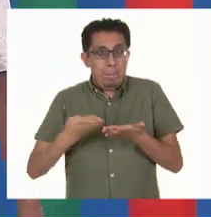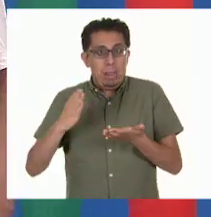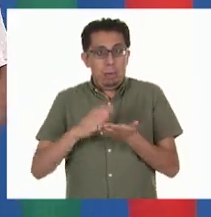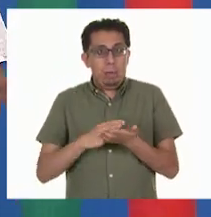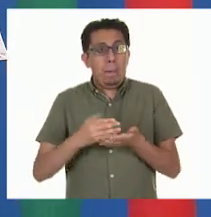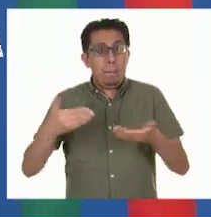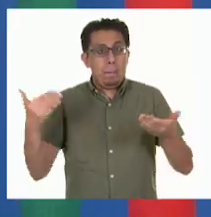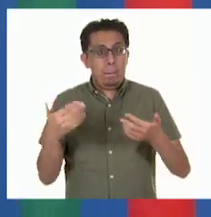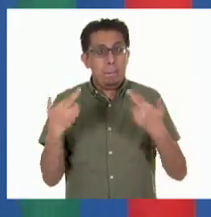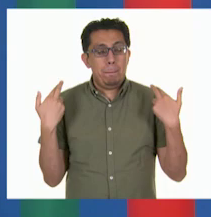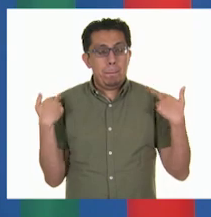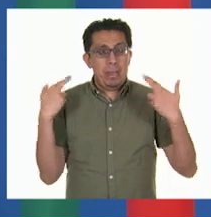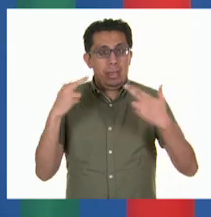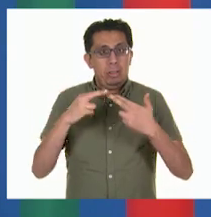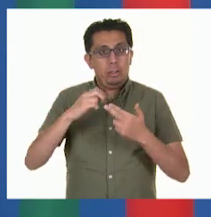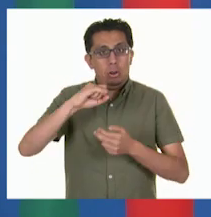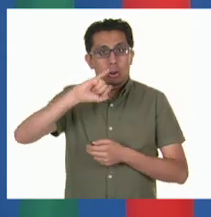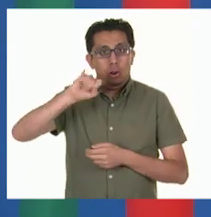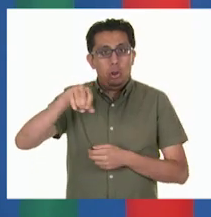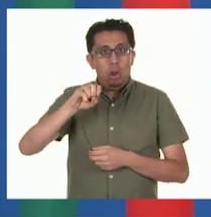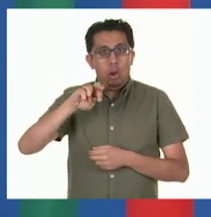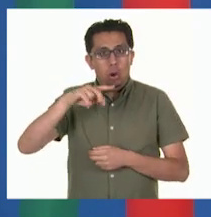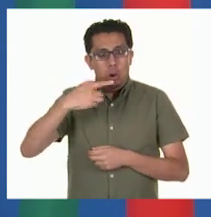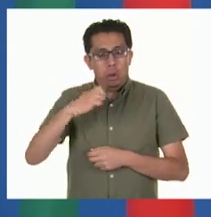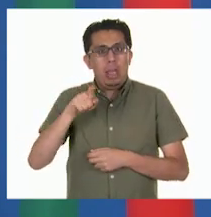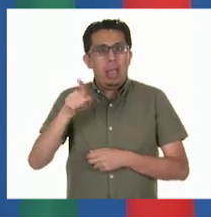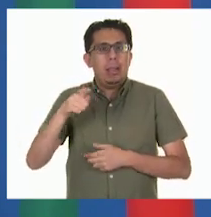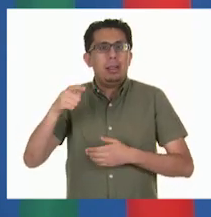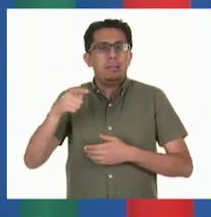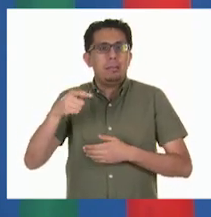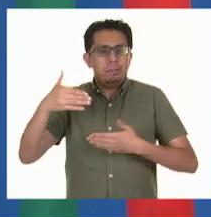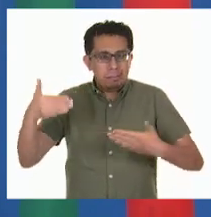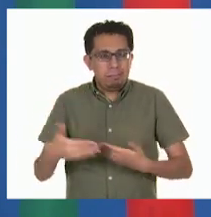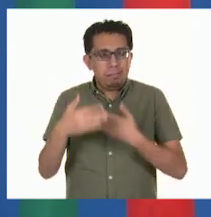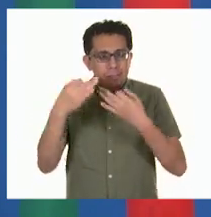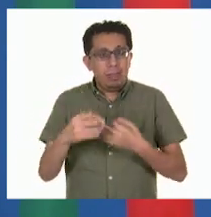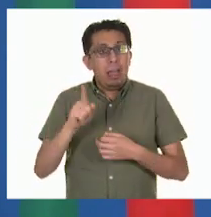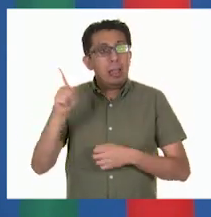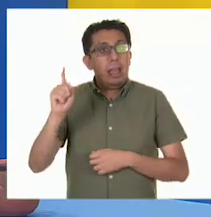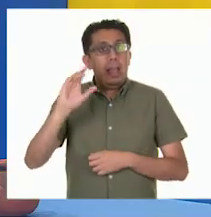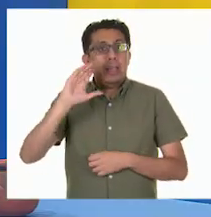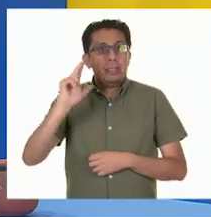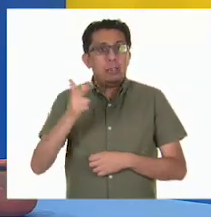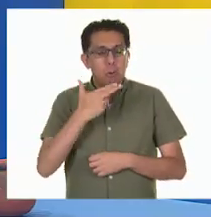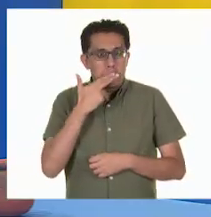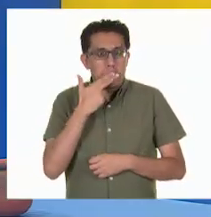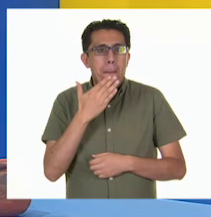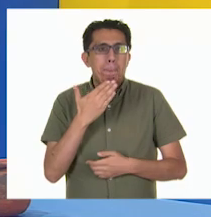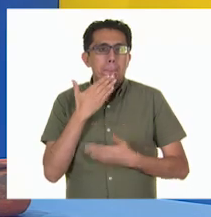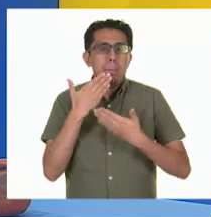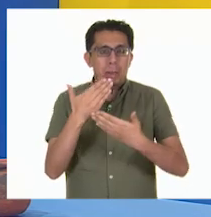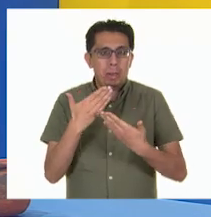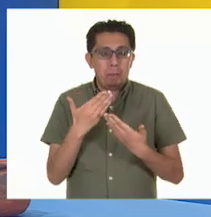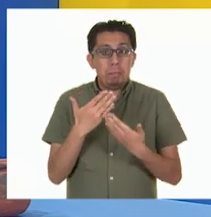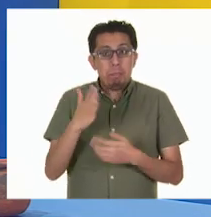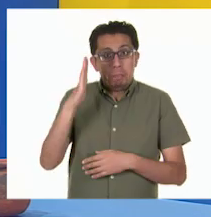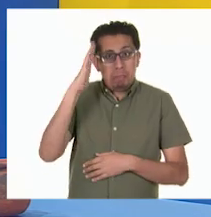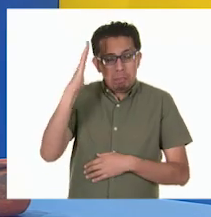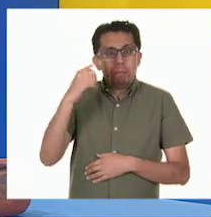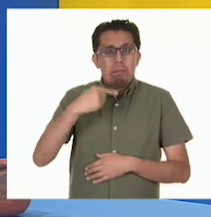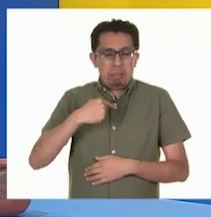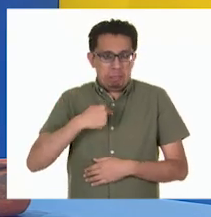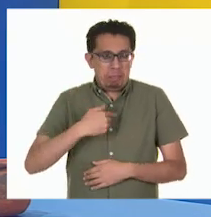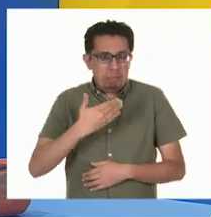Jorge Sánchez Palma. El maestro es originario del estado de Chihuahua. Hola, maestro, ¿qué tal? Bienvenido. Hola, ¿qué tal, Joaquín? Yo muy